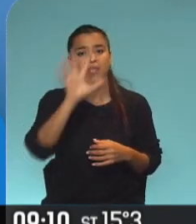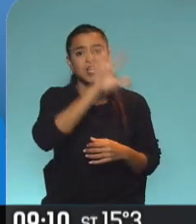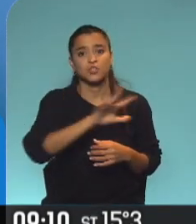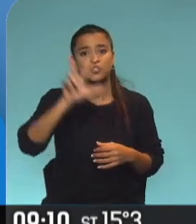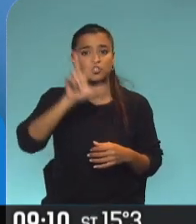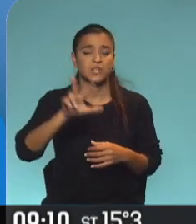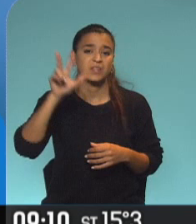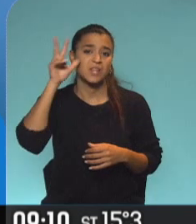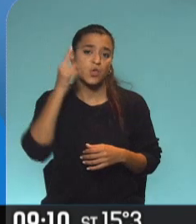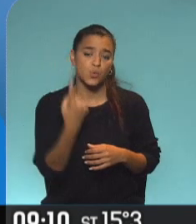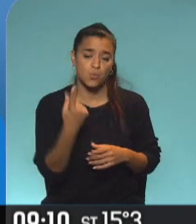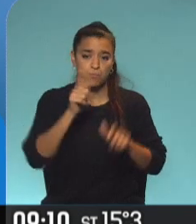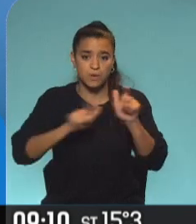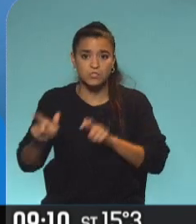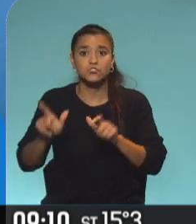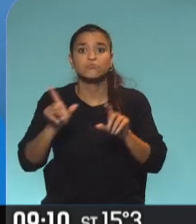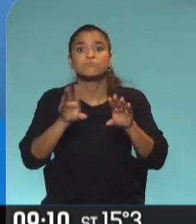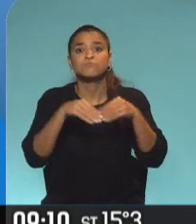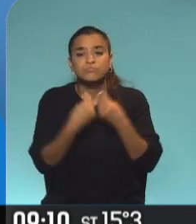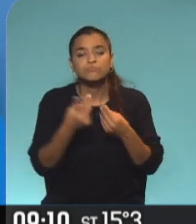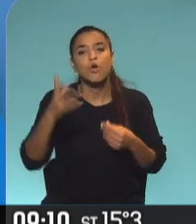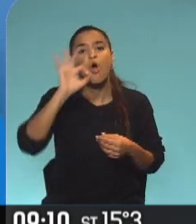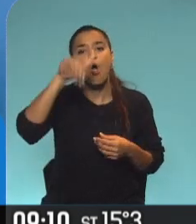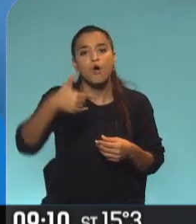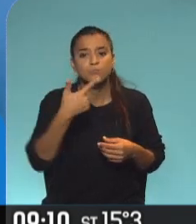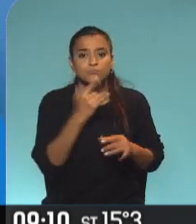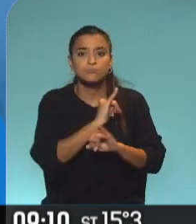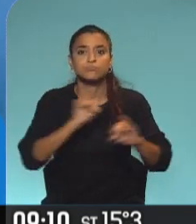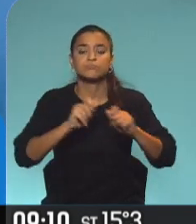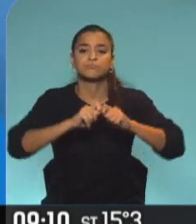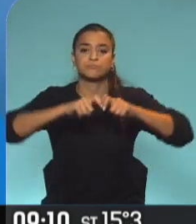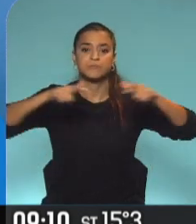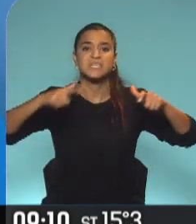132.581 casos y la cifra, según la Organización Mundial de la Salud, asciende a